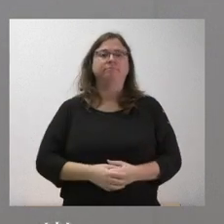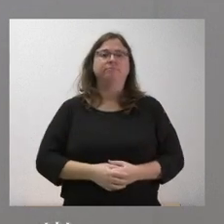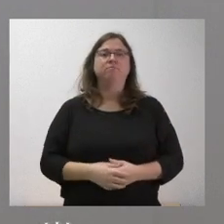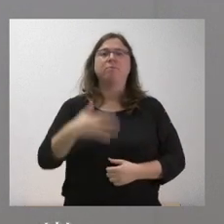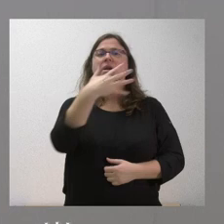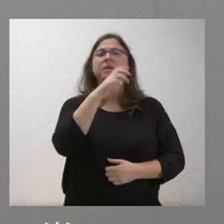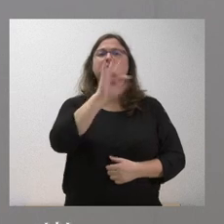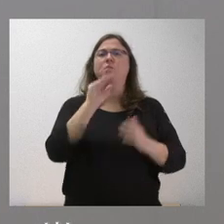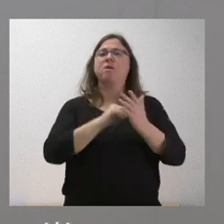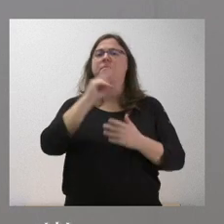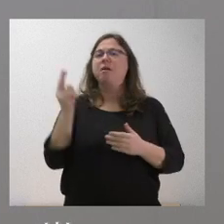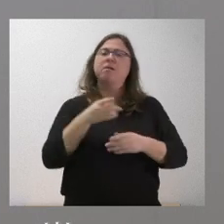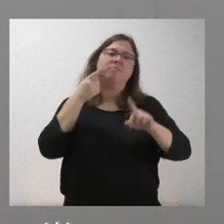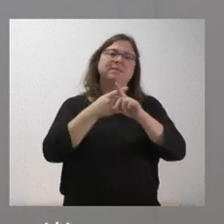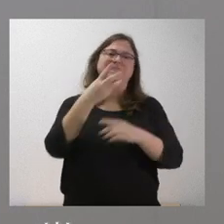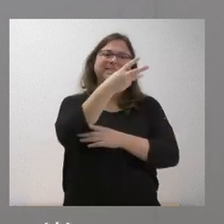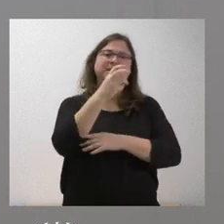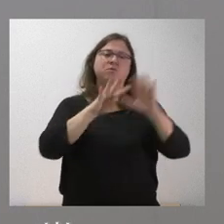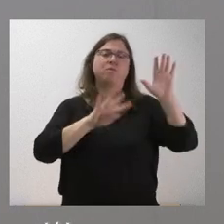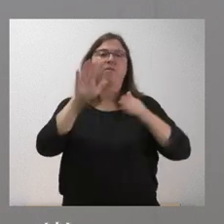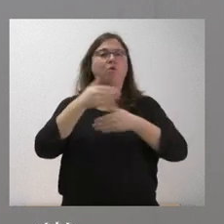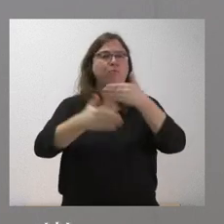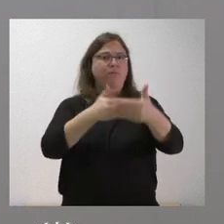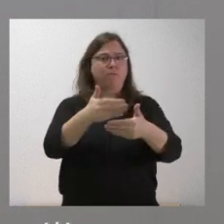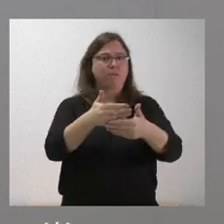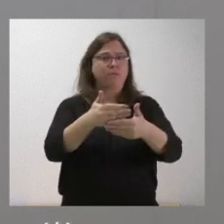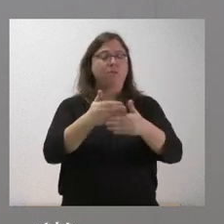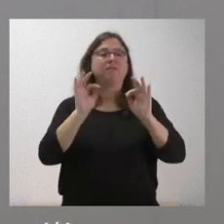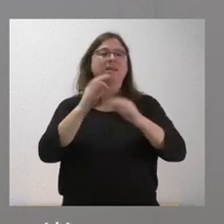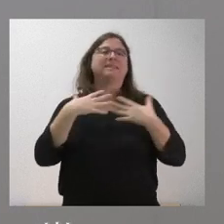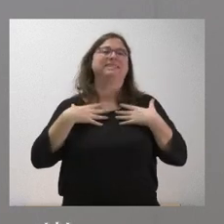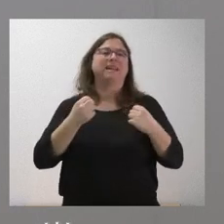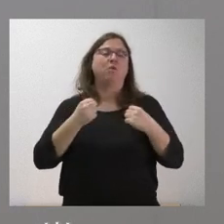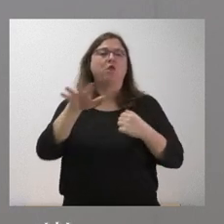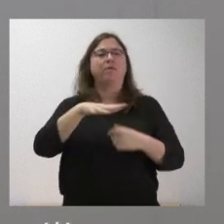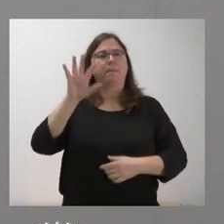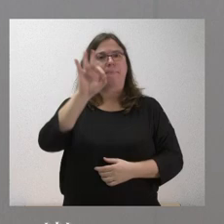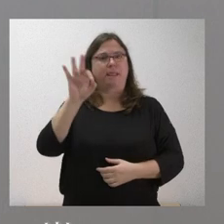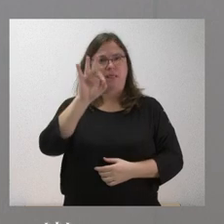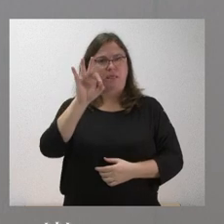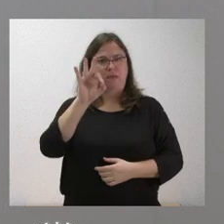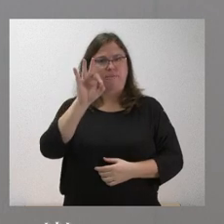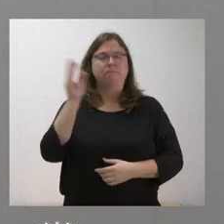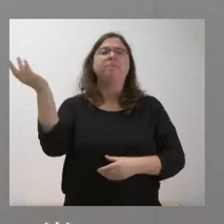550,000 para 395 procedimientos sanitarios en parencia incluye